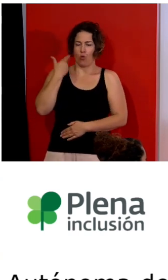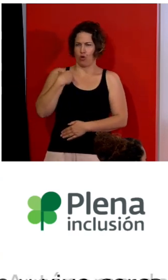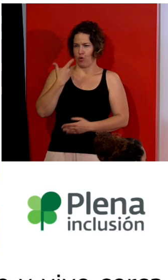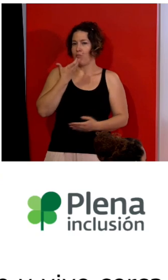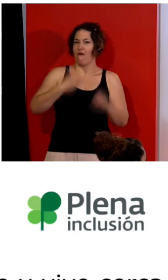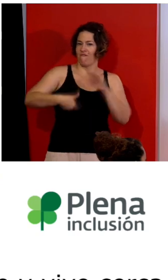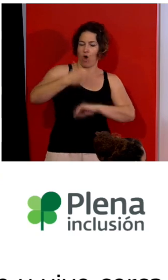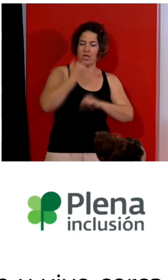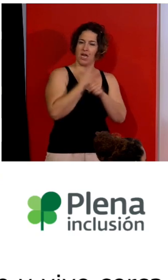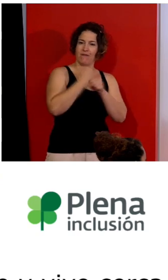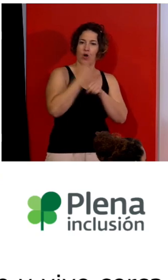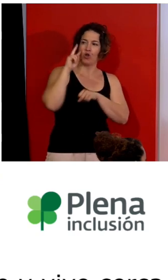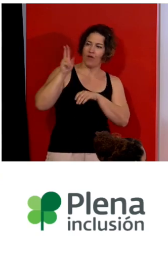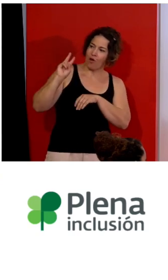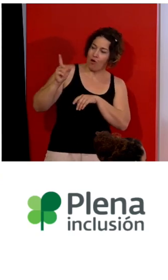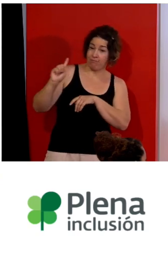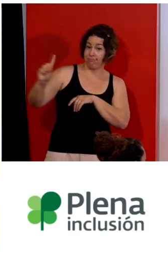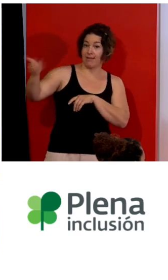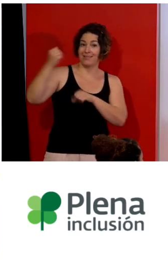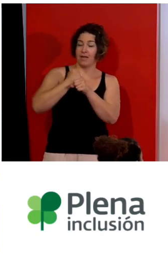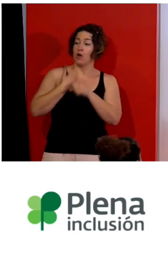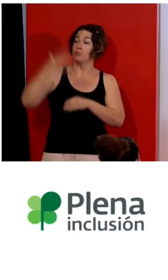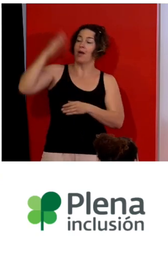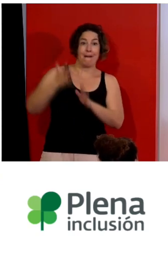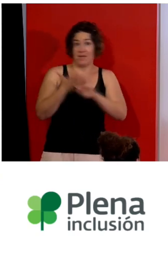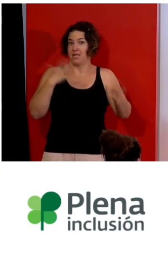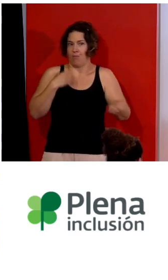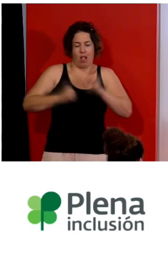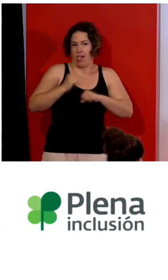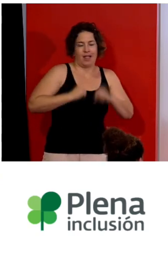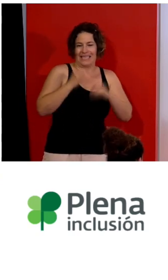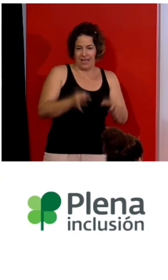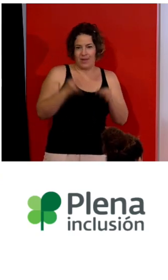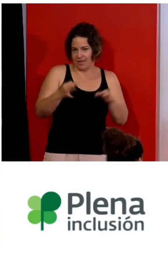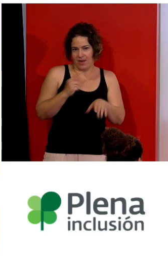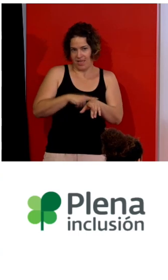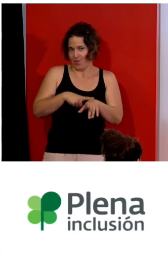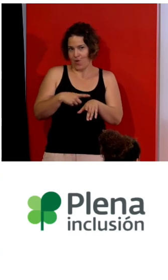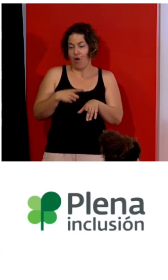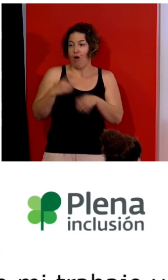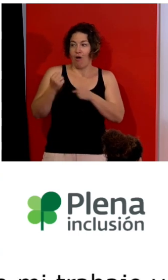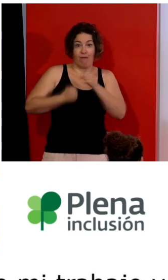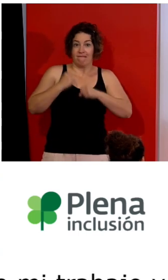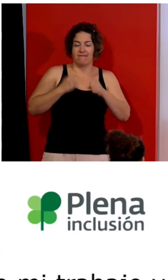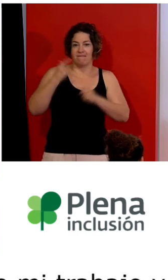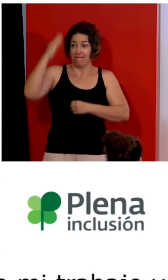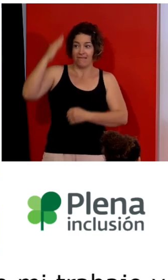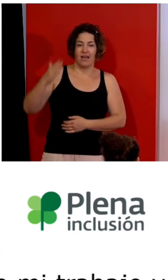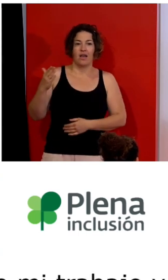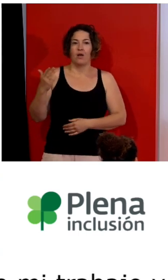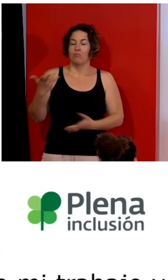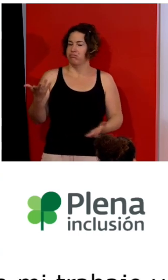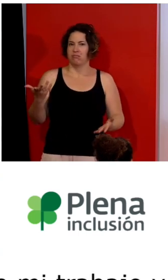yo para mi trabajo y él va para el suyo y nos saludamos con prisa porque vamos siempre pegaditos de tiempo, eso os puedo decir que